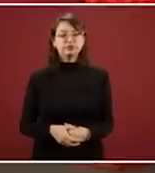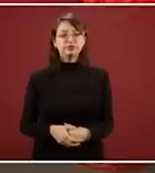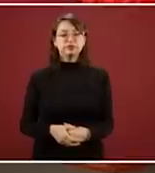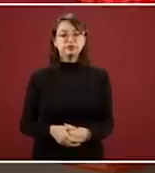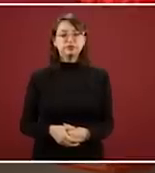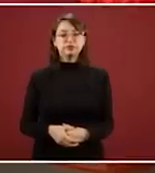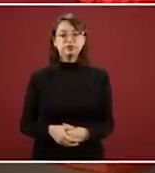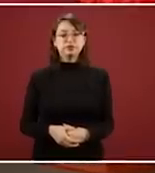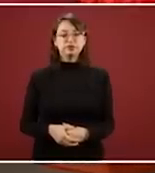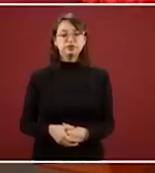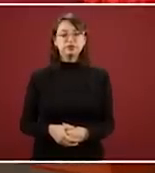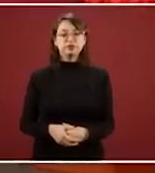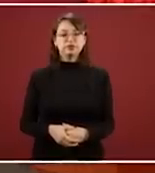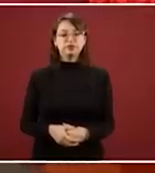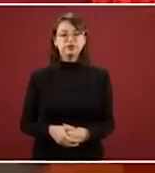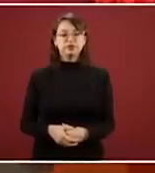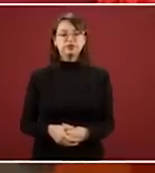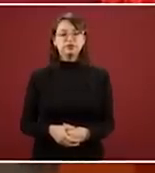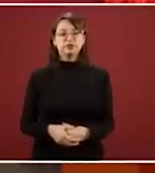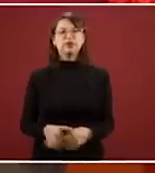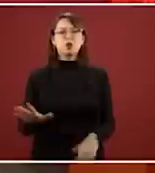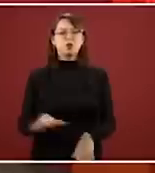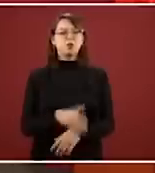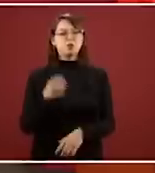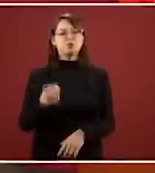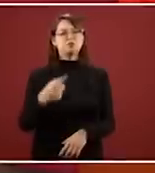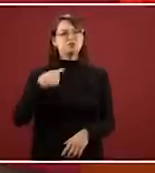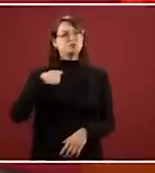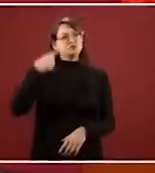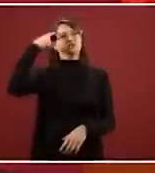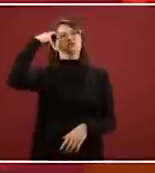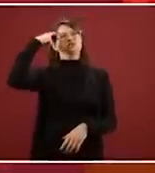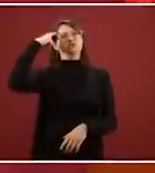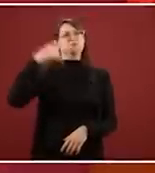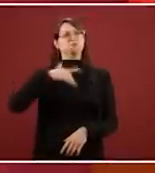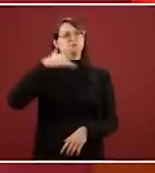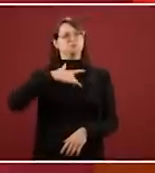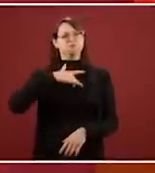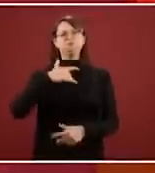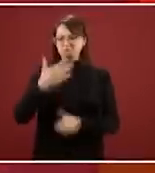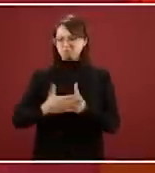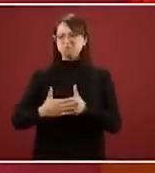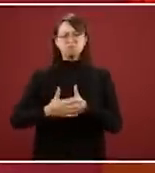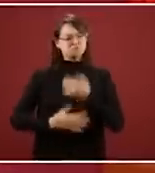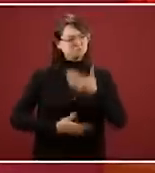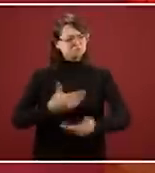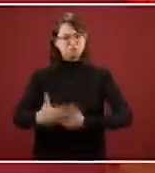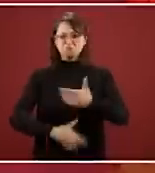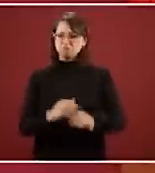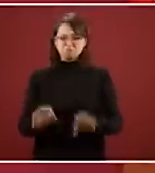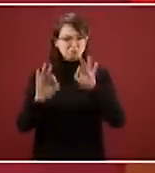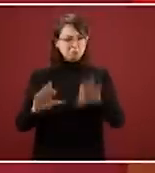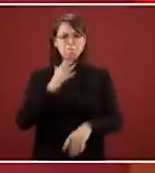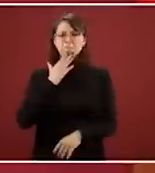Por eso pienso que nos va a ir bien, porque ya se